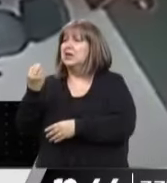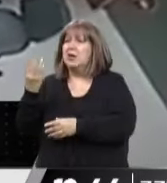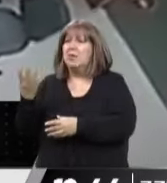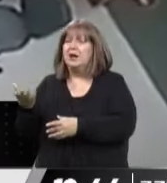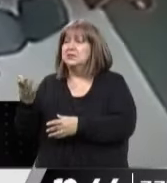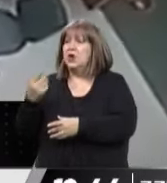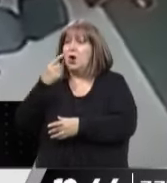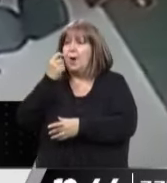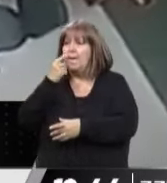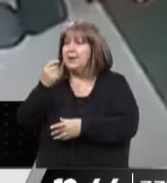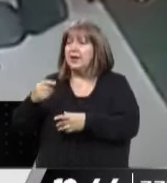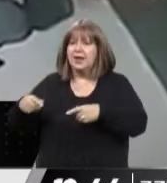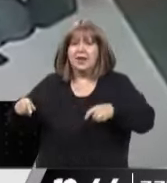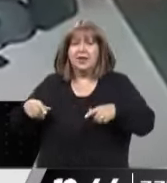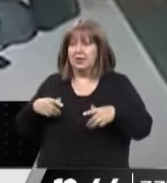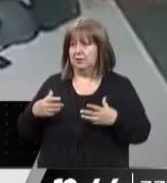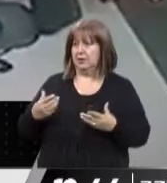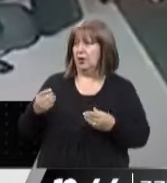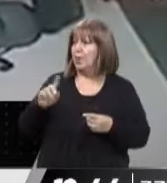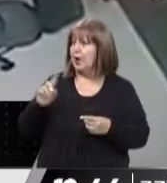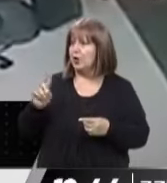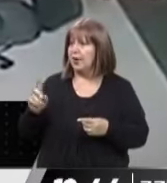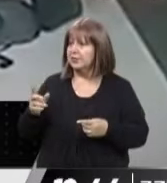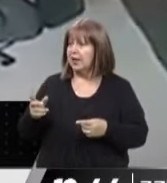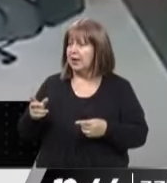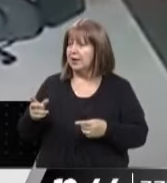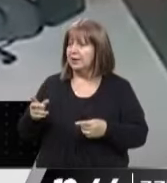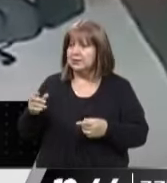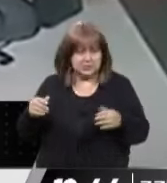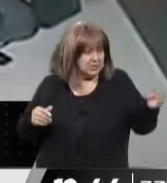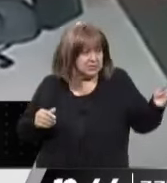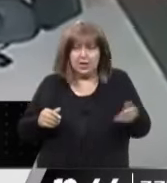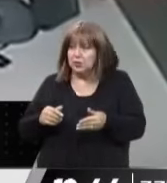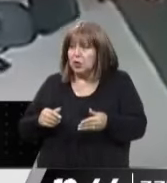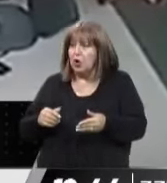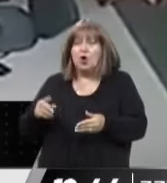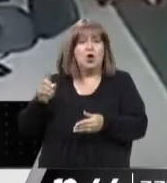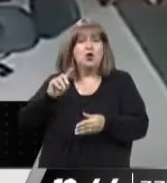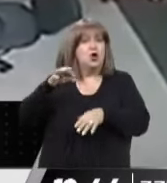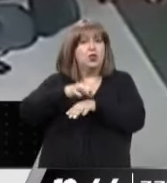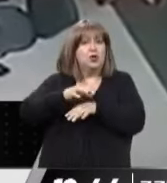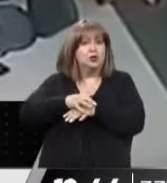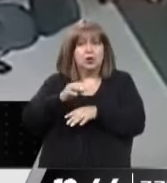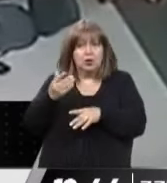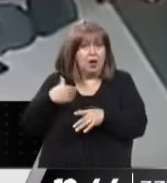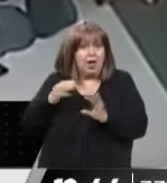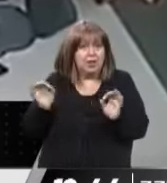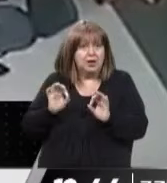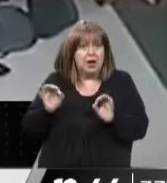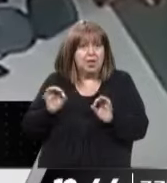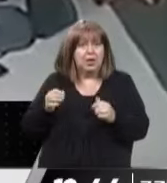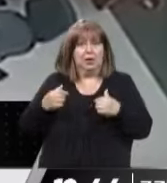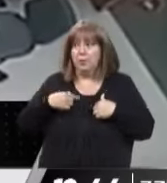dónde está? No, no está. Fueron las cámaras de seguridad. Claro. Y es donde ven toda esta secuencia de esta situación de que el hombre atendió a